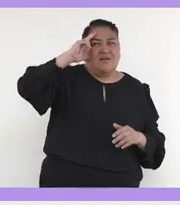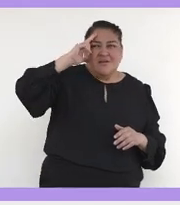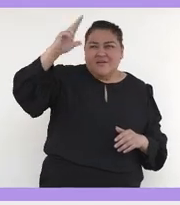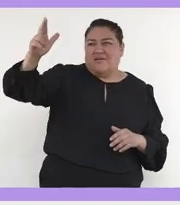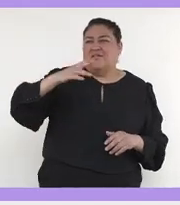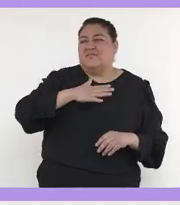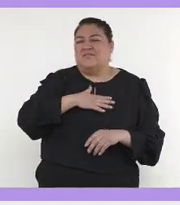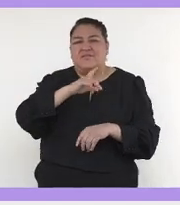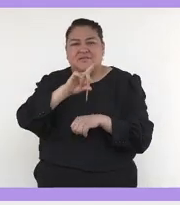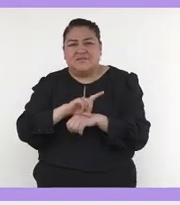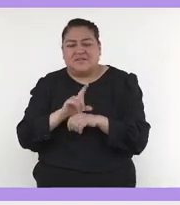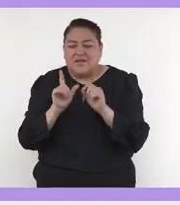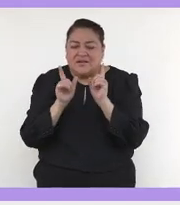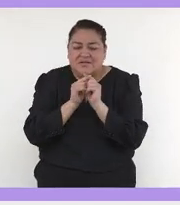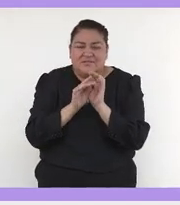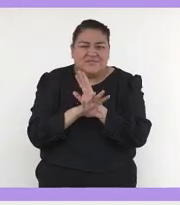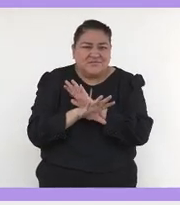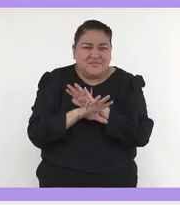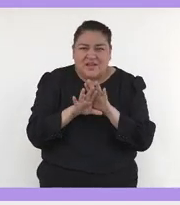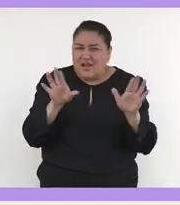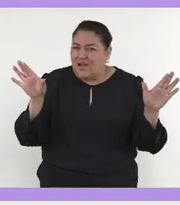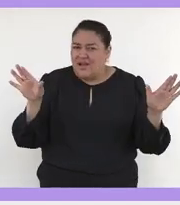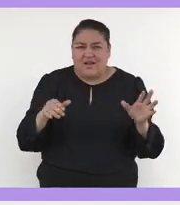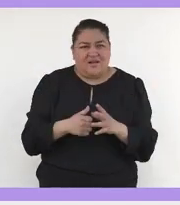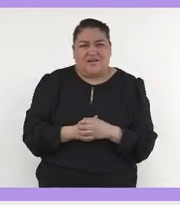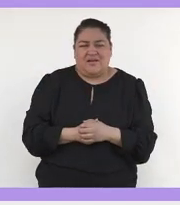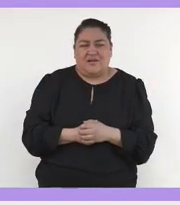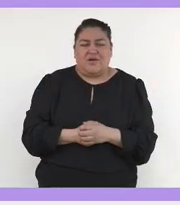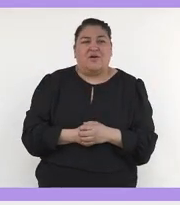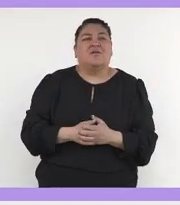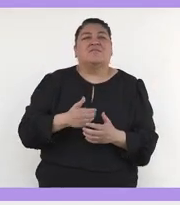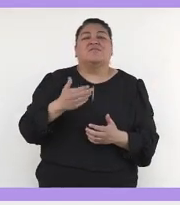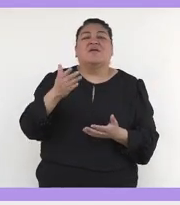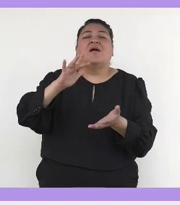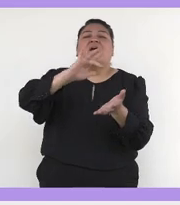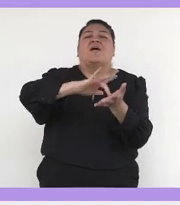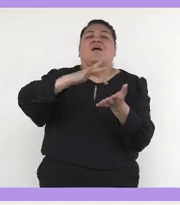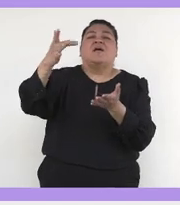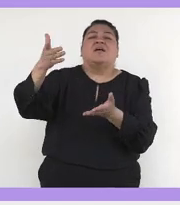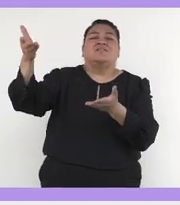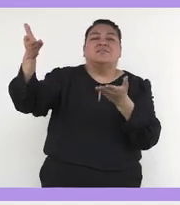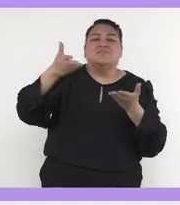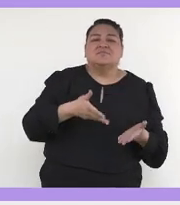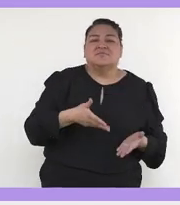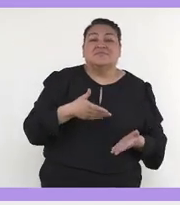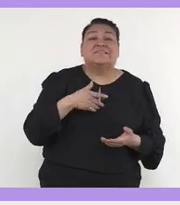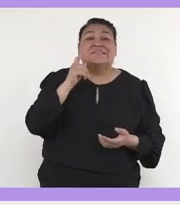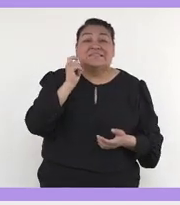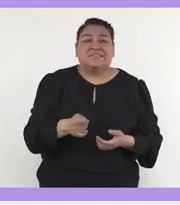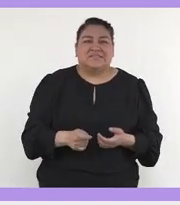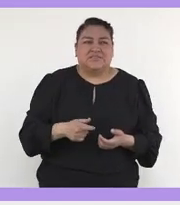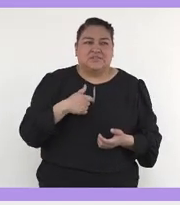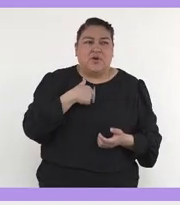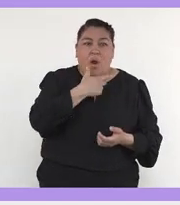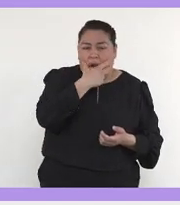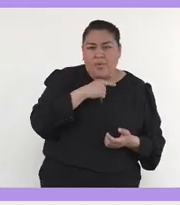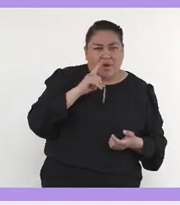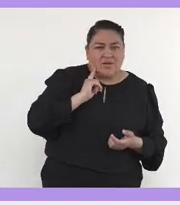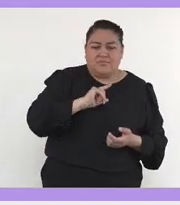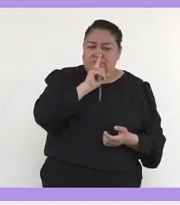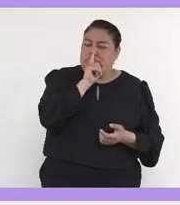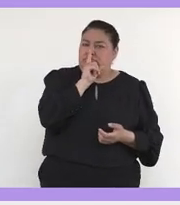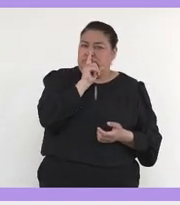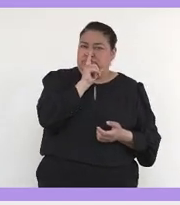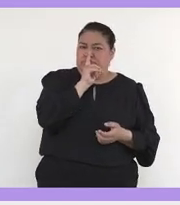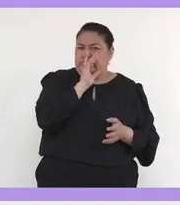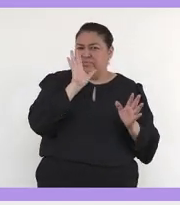No tengo que hacer ninguna marca de género o les doy la bienvenida Gracias por acompañarnos el día de hoy no hice ninguna marca de género la cosa